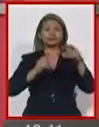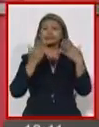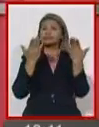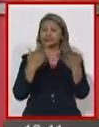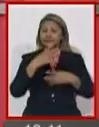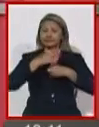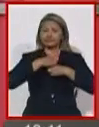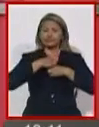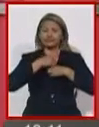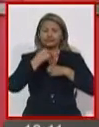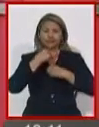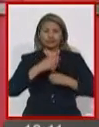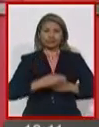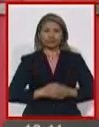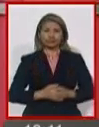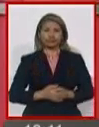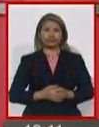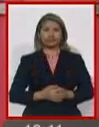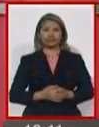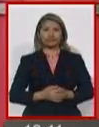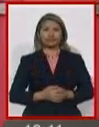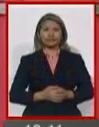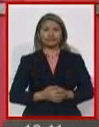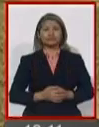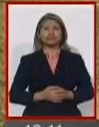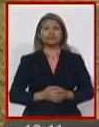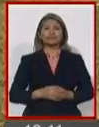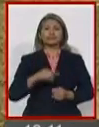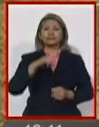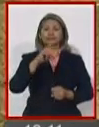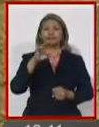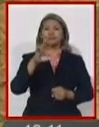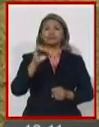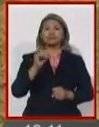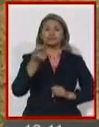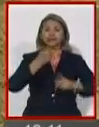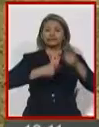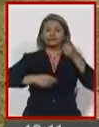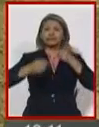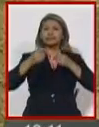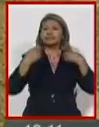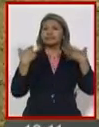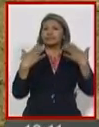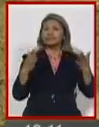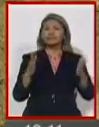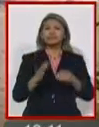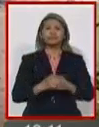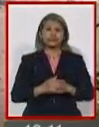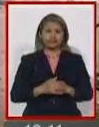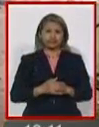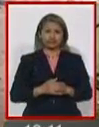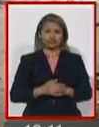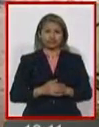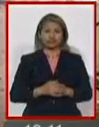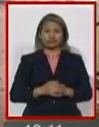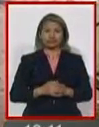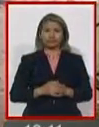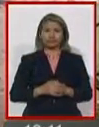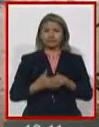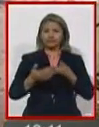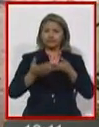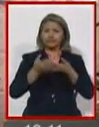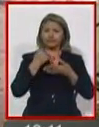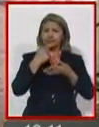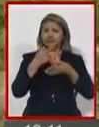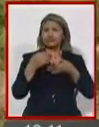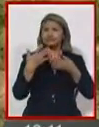se encuentran molestos y protestan por este tema. Más de 150 comerciantes ambulantes se apostaron en el camellón de la avenida La Campana. Esto,